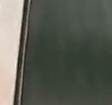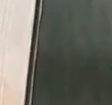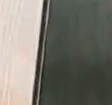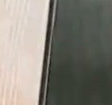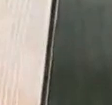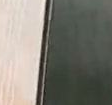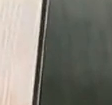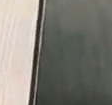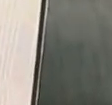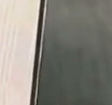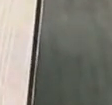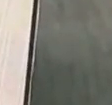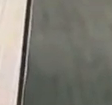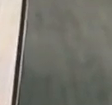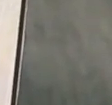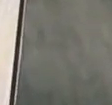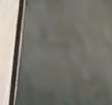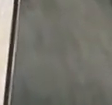Parece a Maduro.